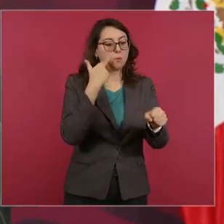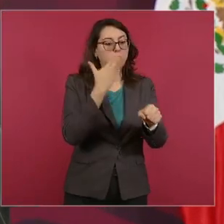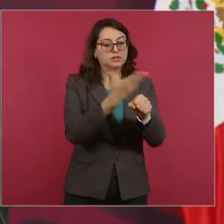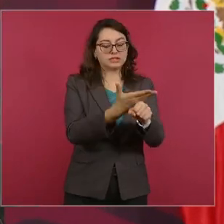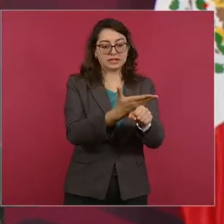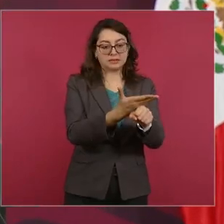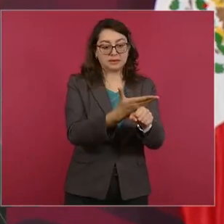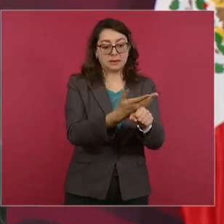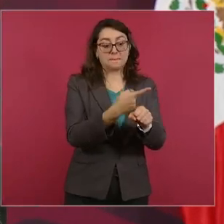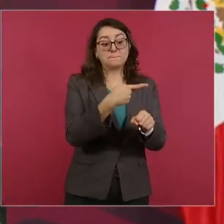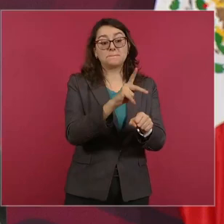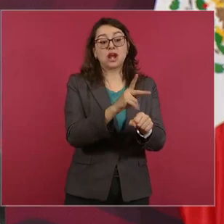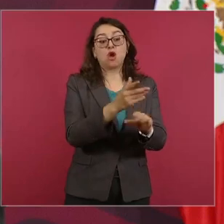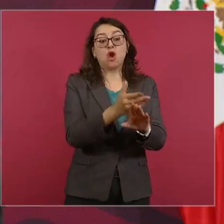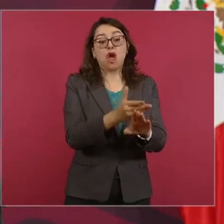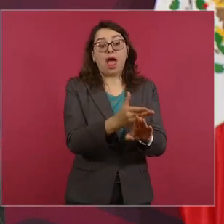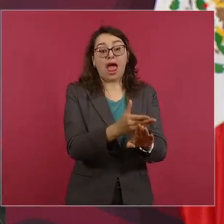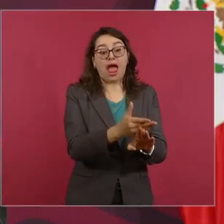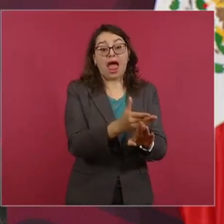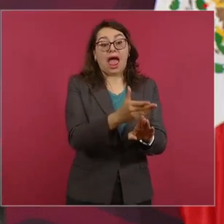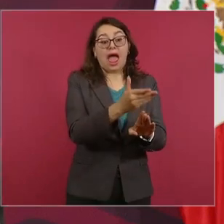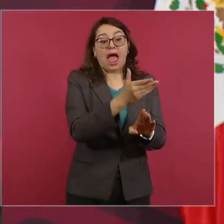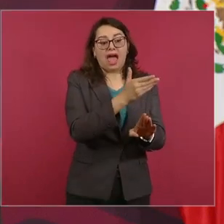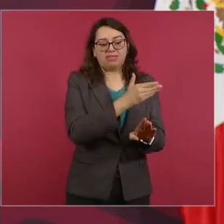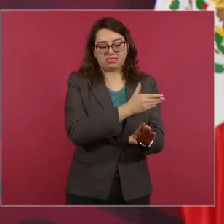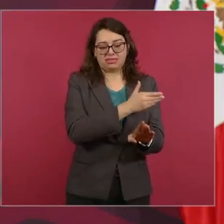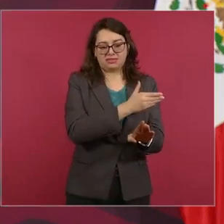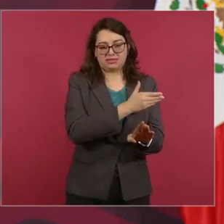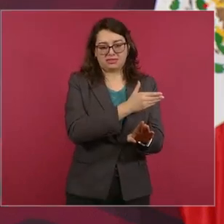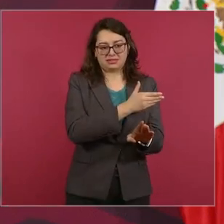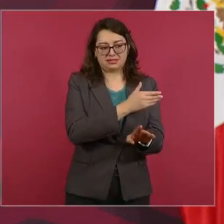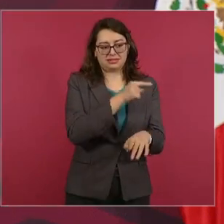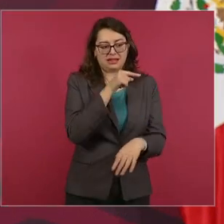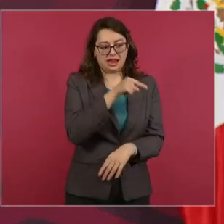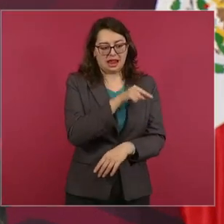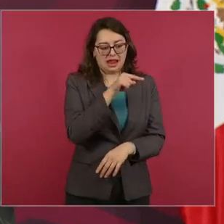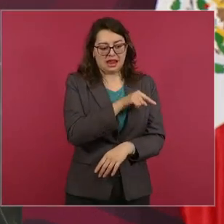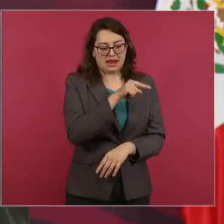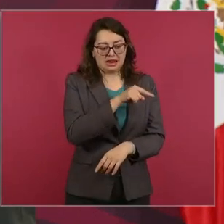tenía una empresa yo creo que tú ya la tienes de encuestas